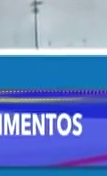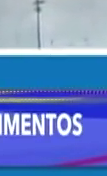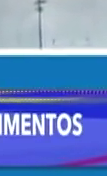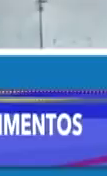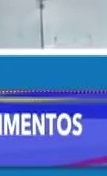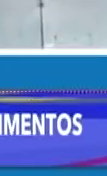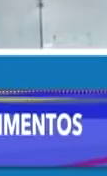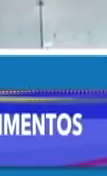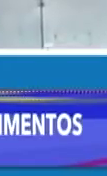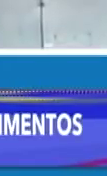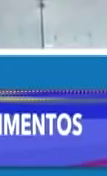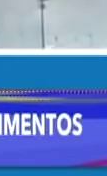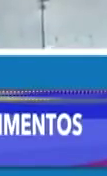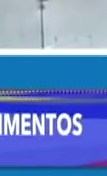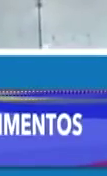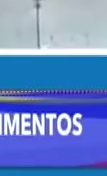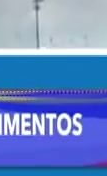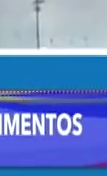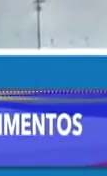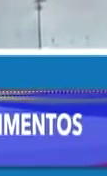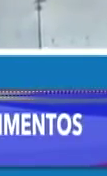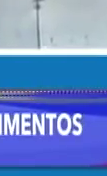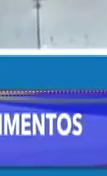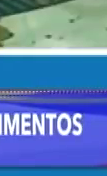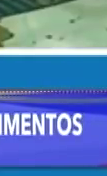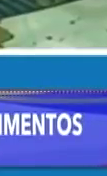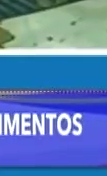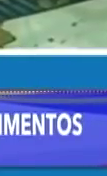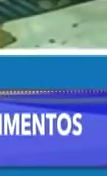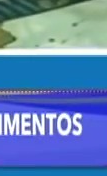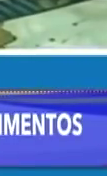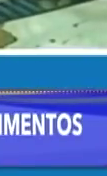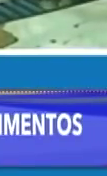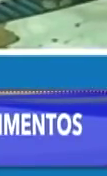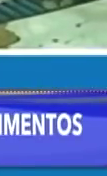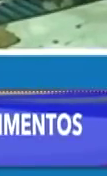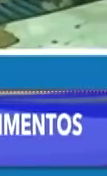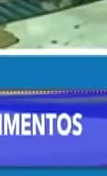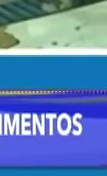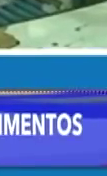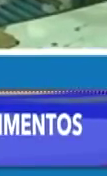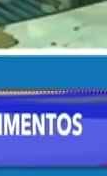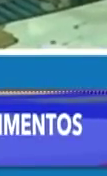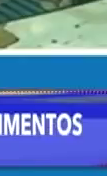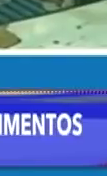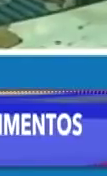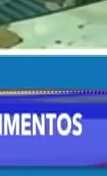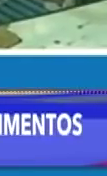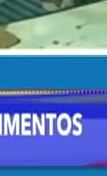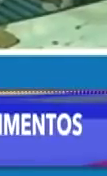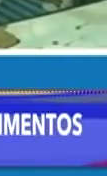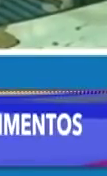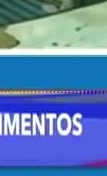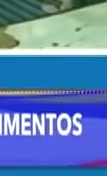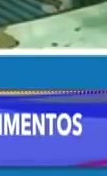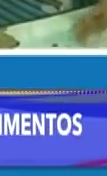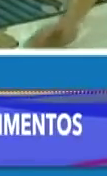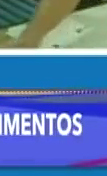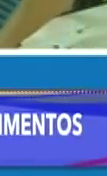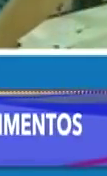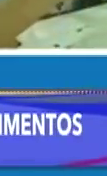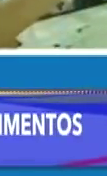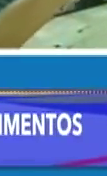perjudica es a usted compatriota empresario empresaria perjudica al empresario al empresario al ciudadano a la